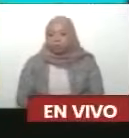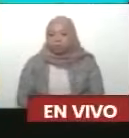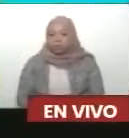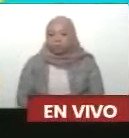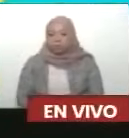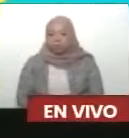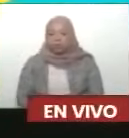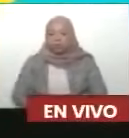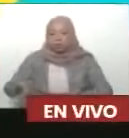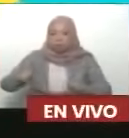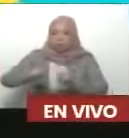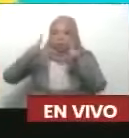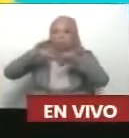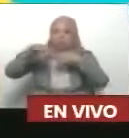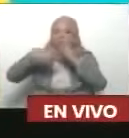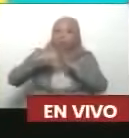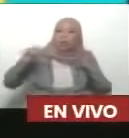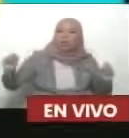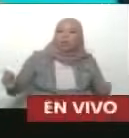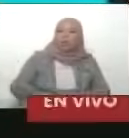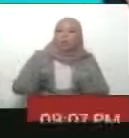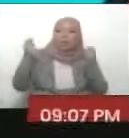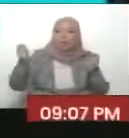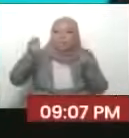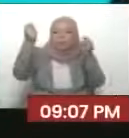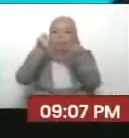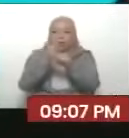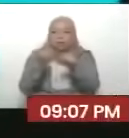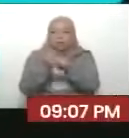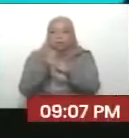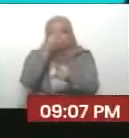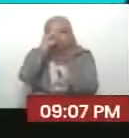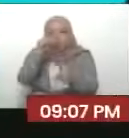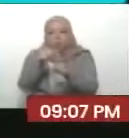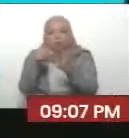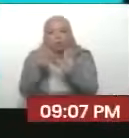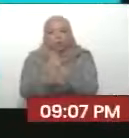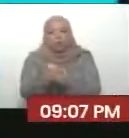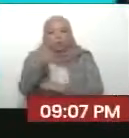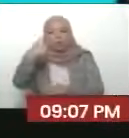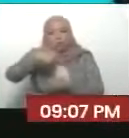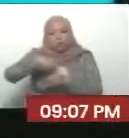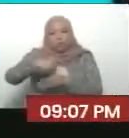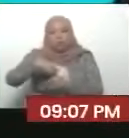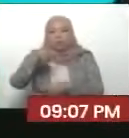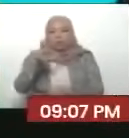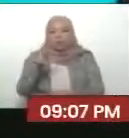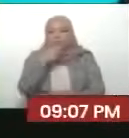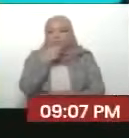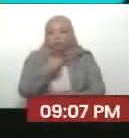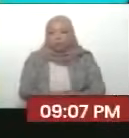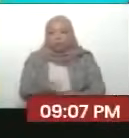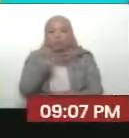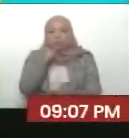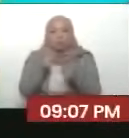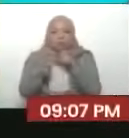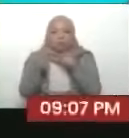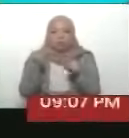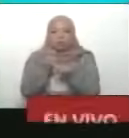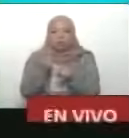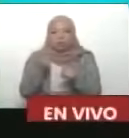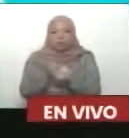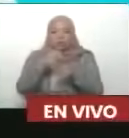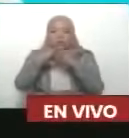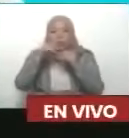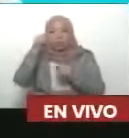Es espectacular toda la campaña que se ha llevado para lograr el objetivo de votar el 3 de diciembre. Un referéndum consultivo donde todo